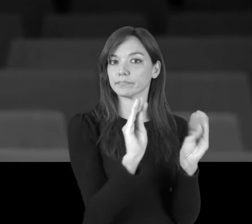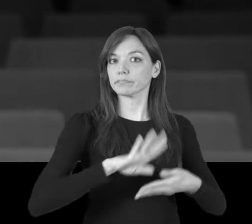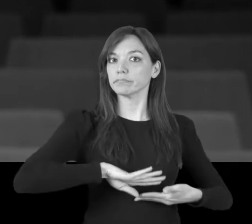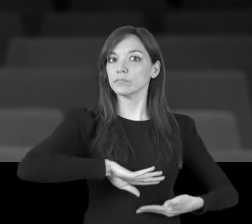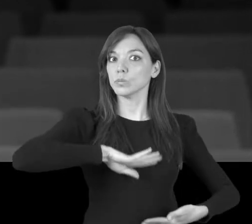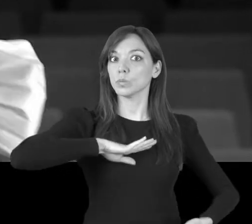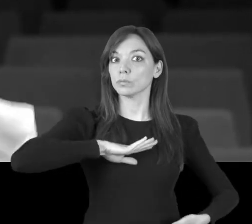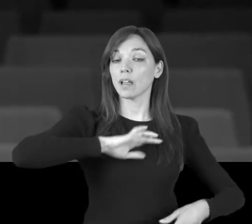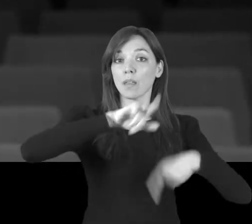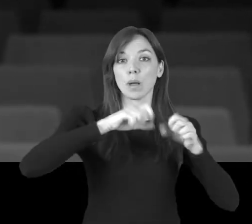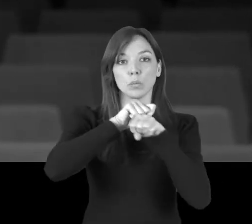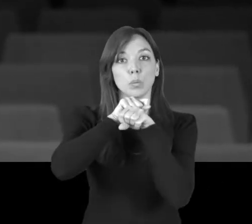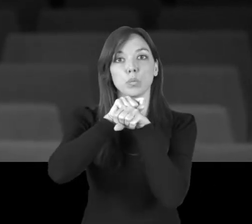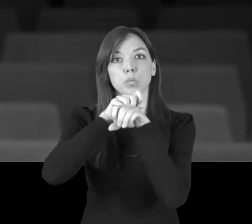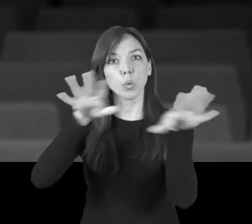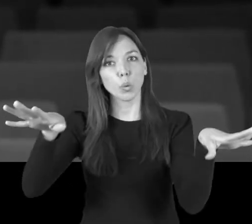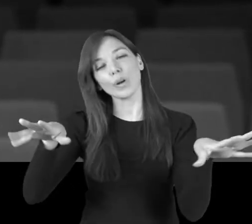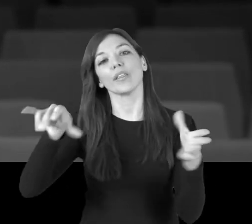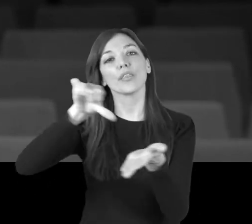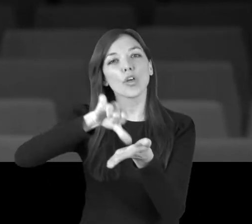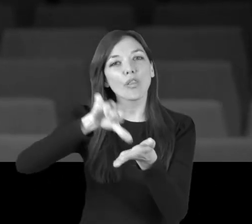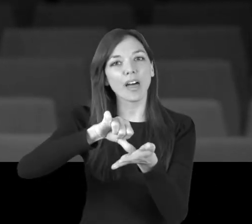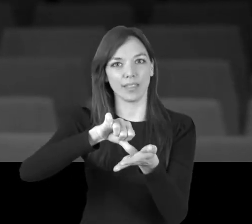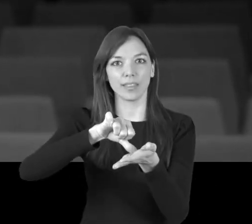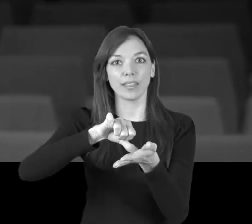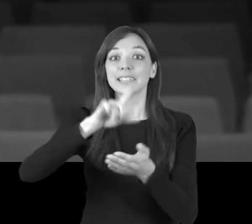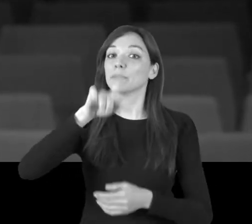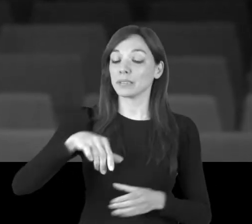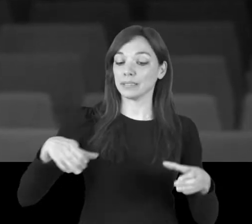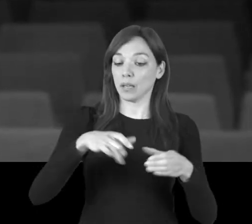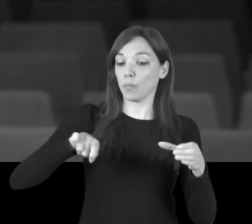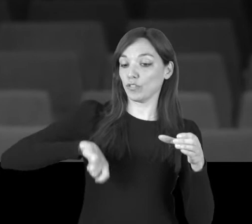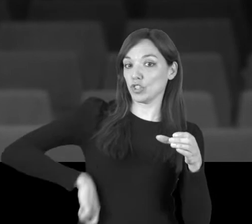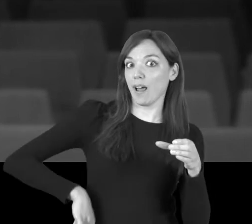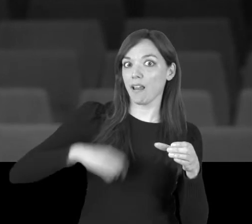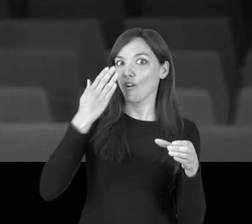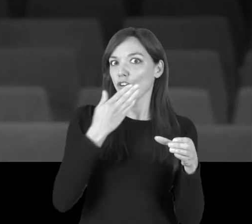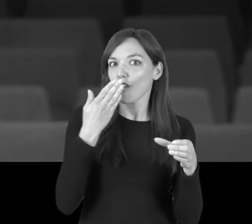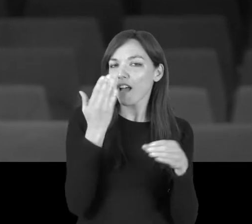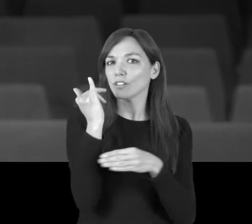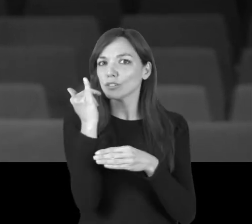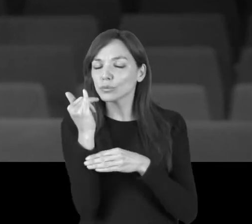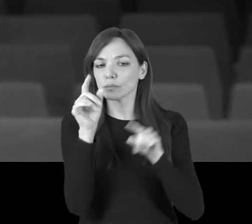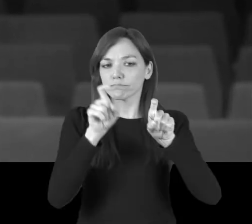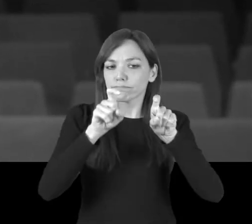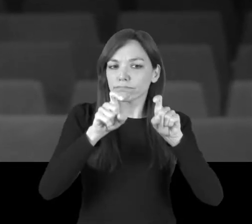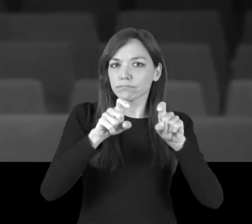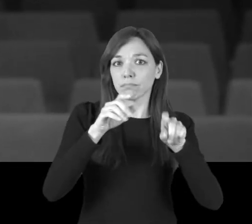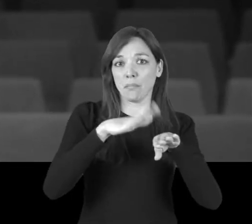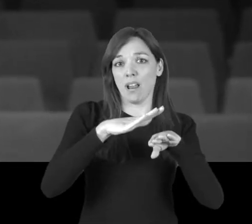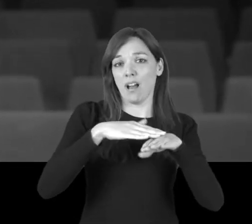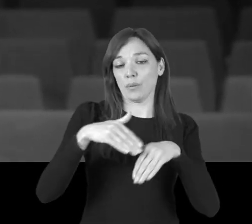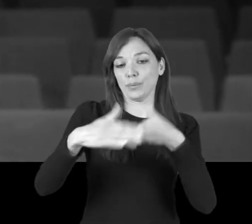luego hacen de alguna forma las ciudades, formando a estos profesionales que dentro de la educación van a ser formadores de las